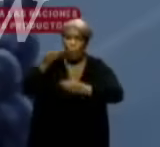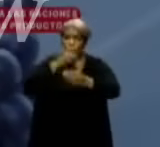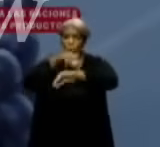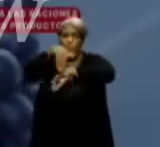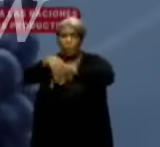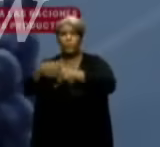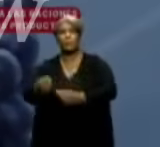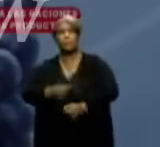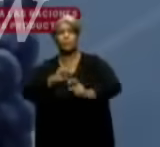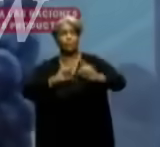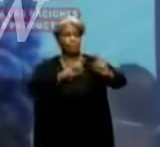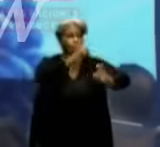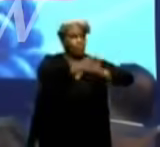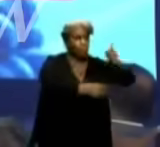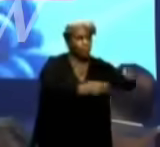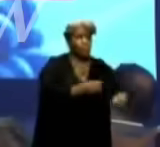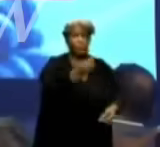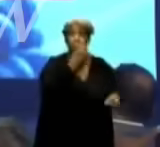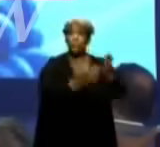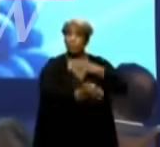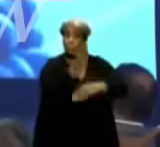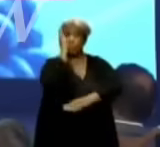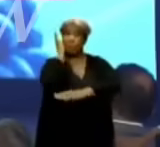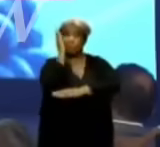1.000 personas cada una,